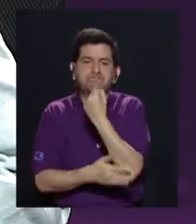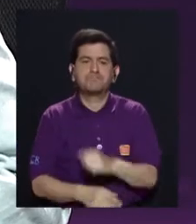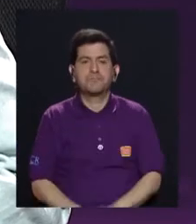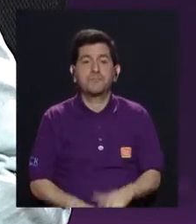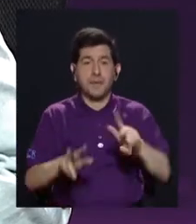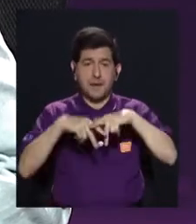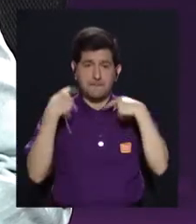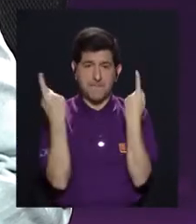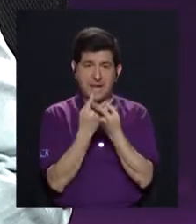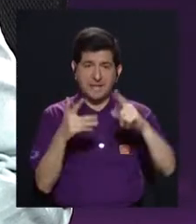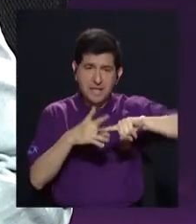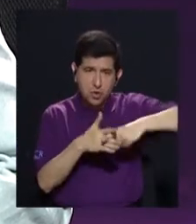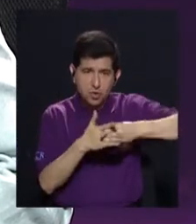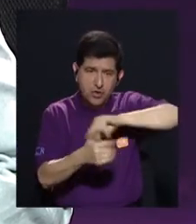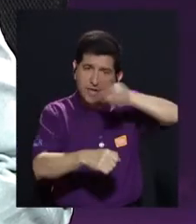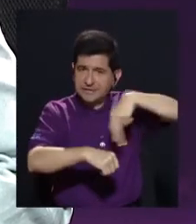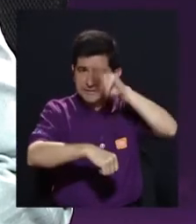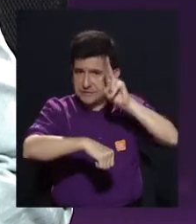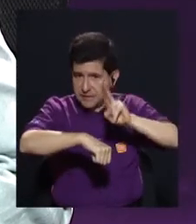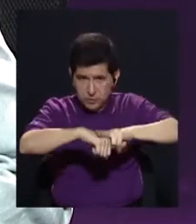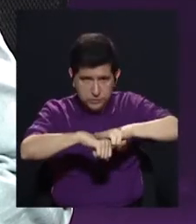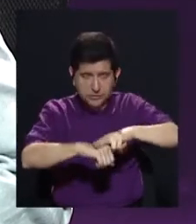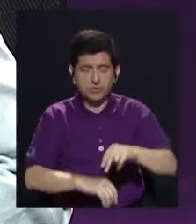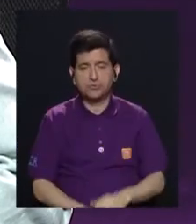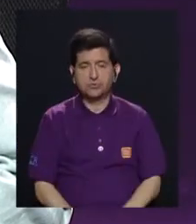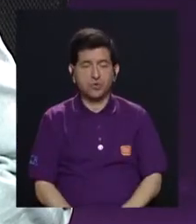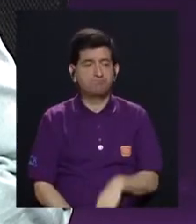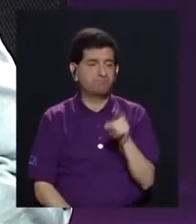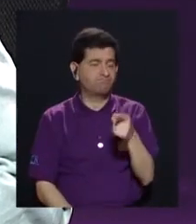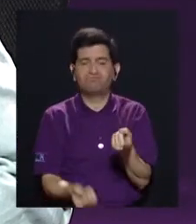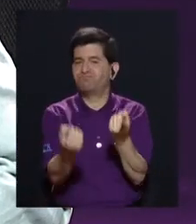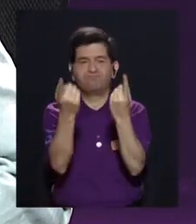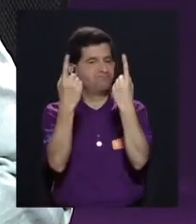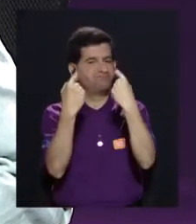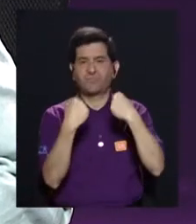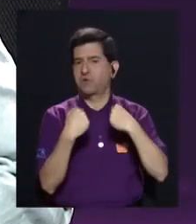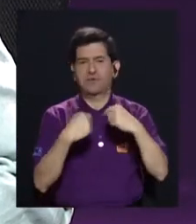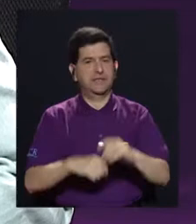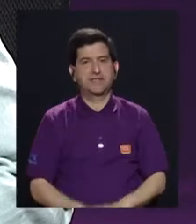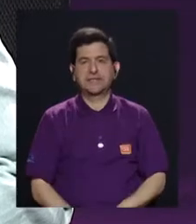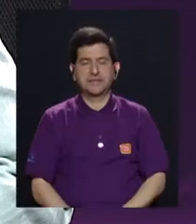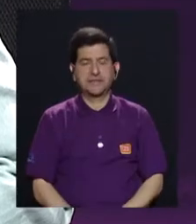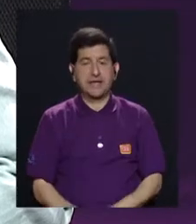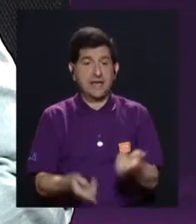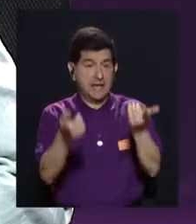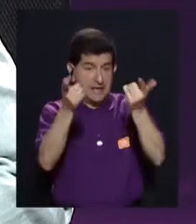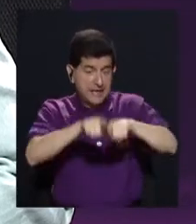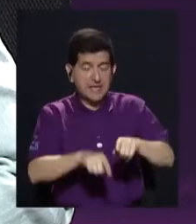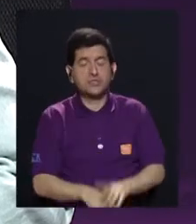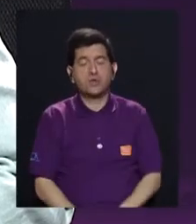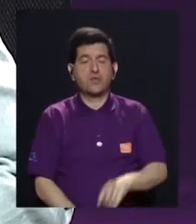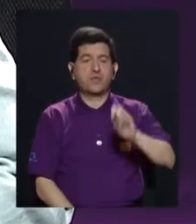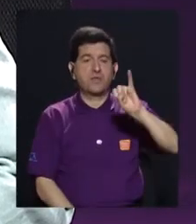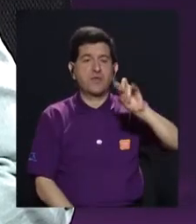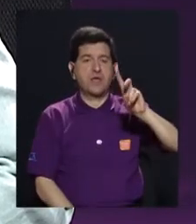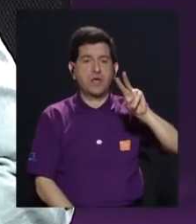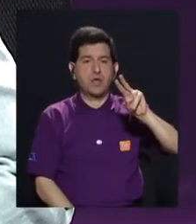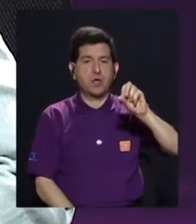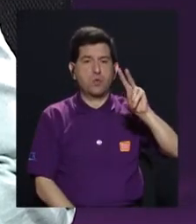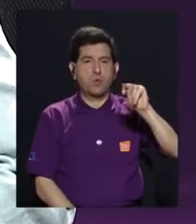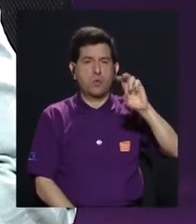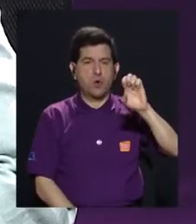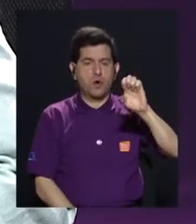partido de restauración nacional no se hizo presente en la persona de doña ivonne acuña nos